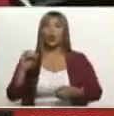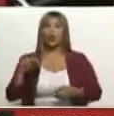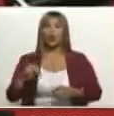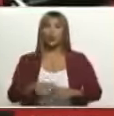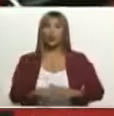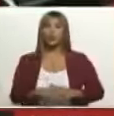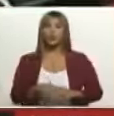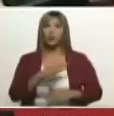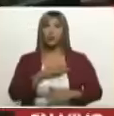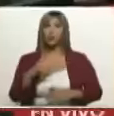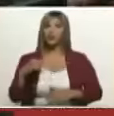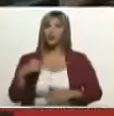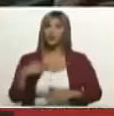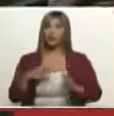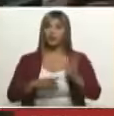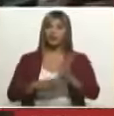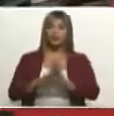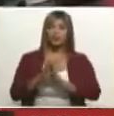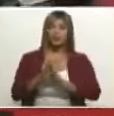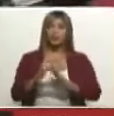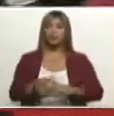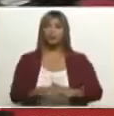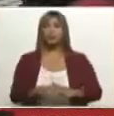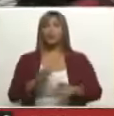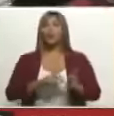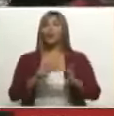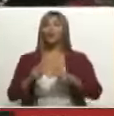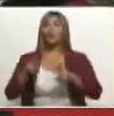Nosotros venimos avanzando en un